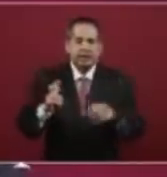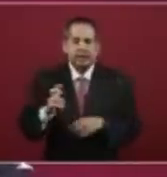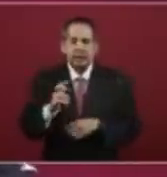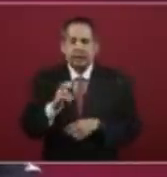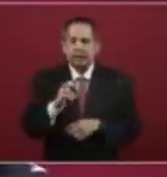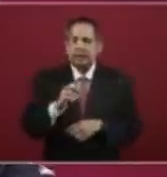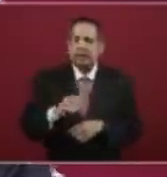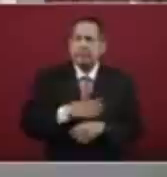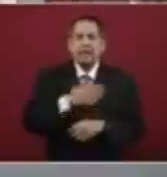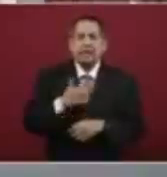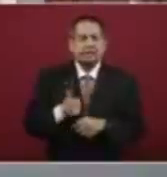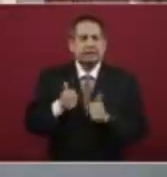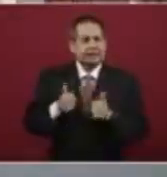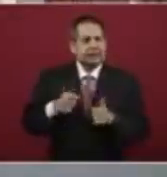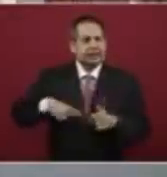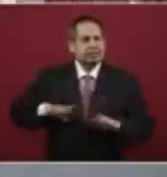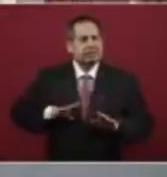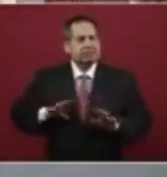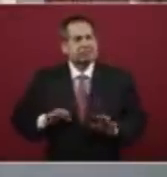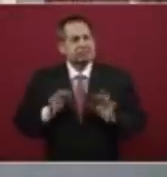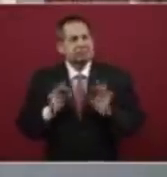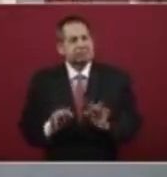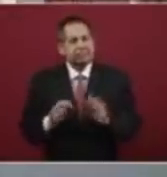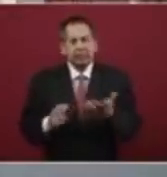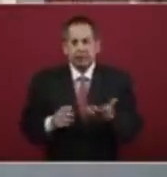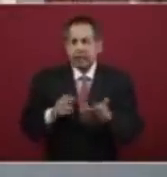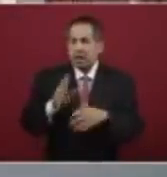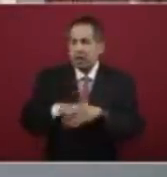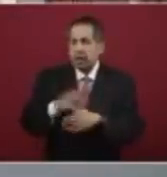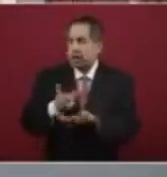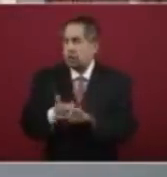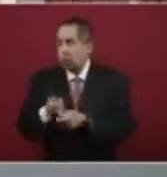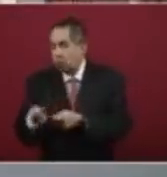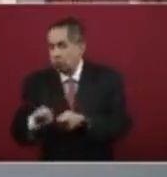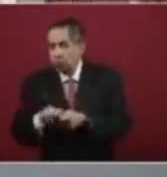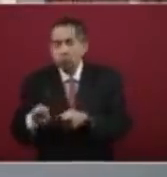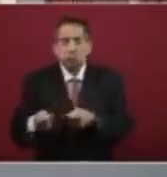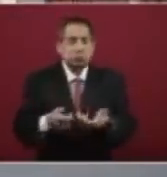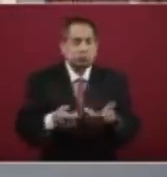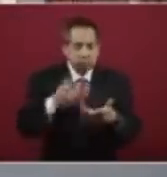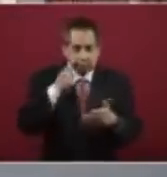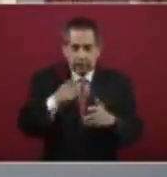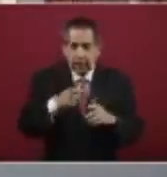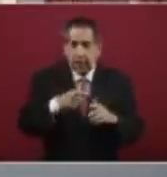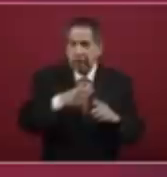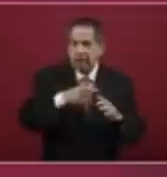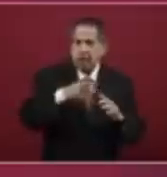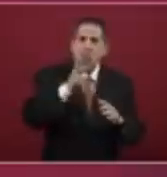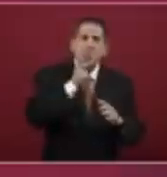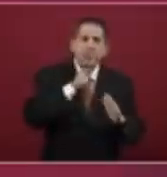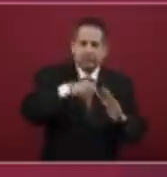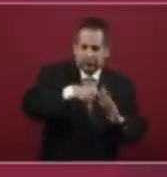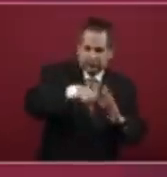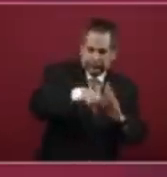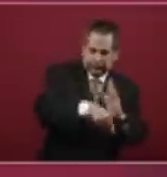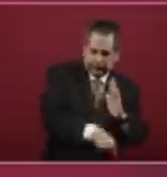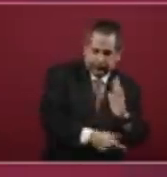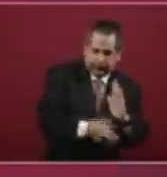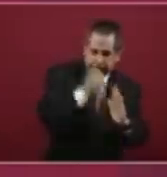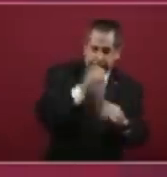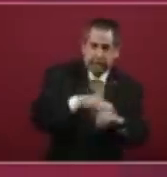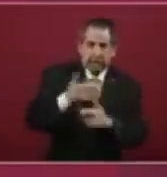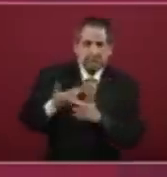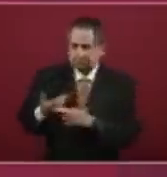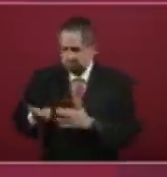que tengamos más recursos para explorar y perforar pozos petroleros, que tengamos